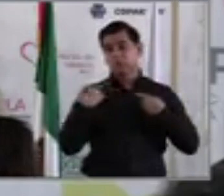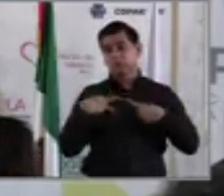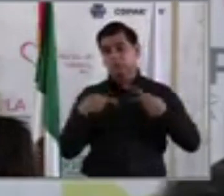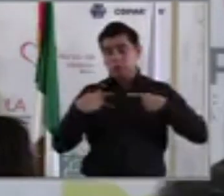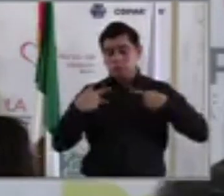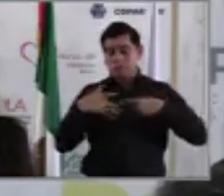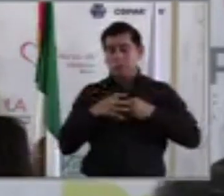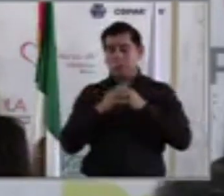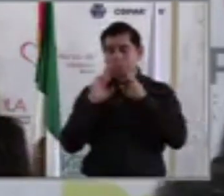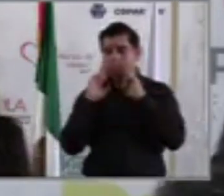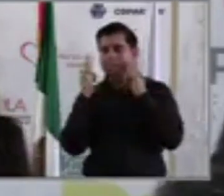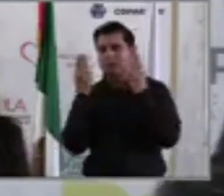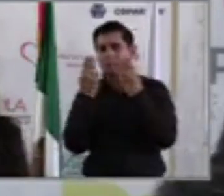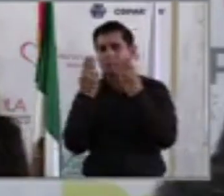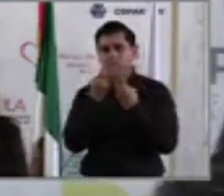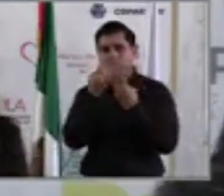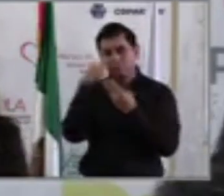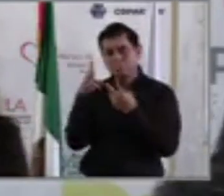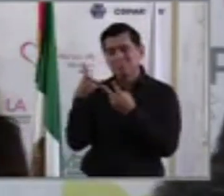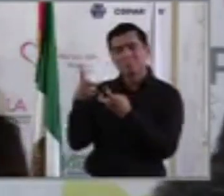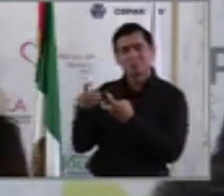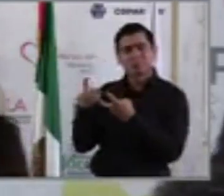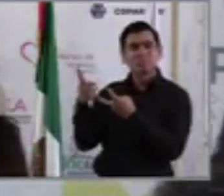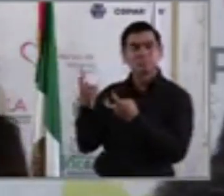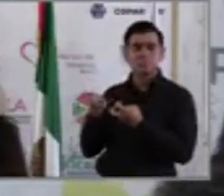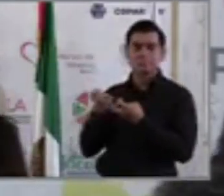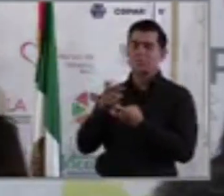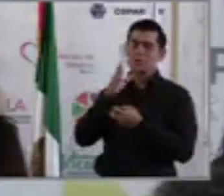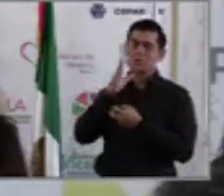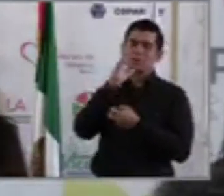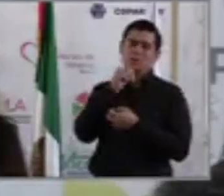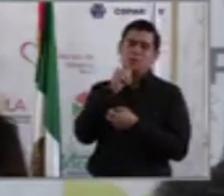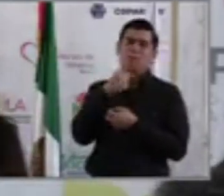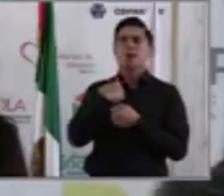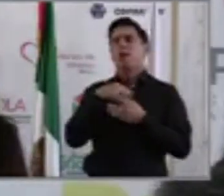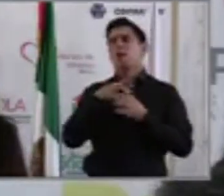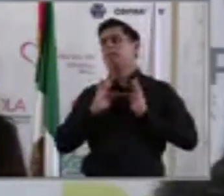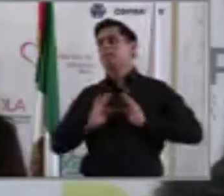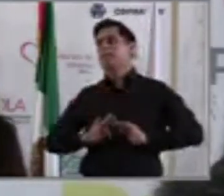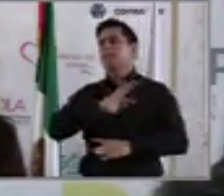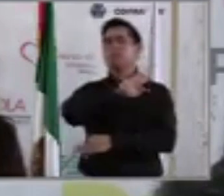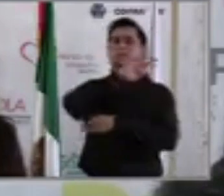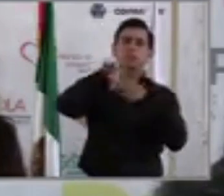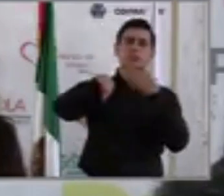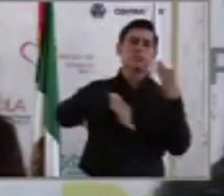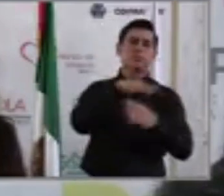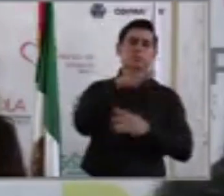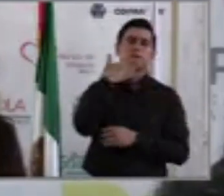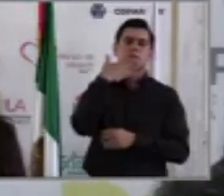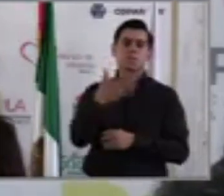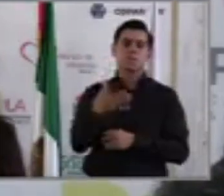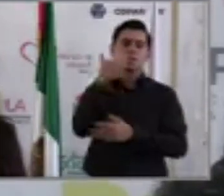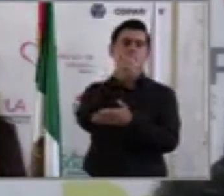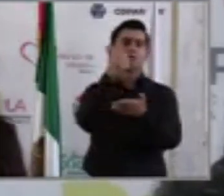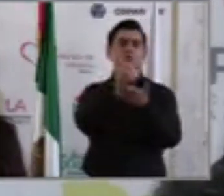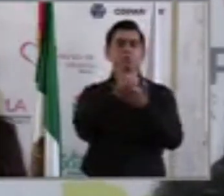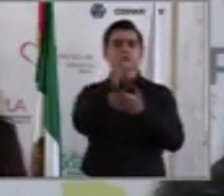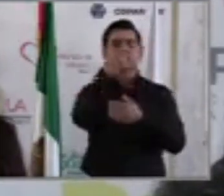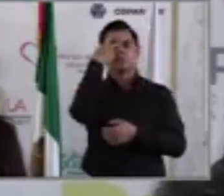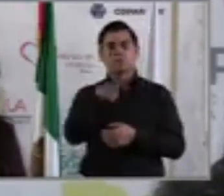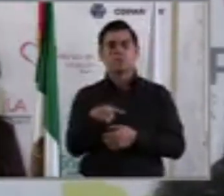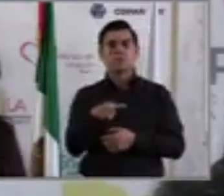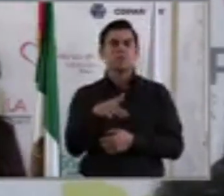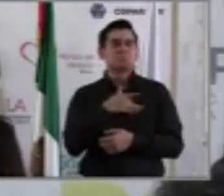organizada. Y no nos podemos conformar ni podemos decir que hoy la gente en la ciudad se siente más